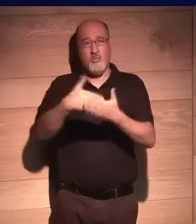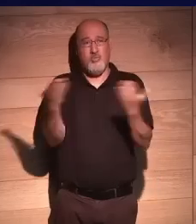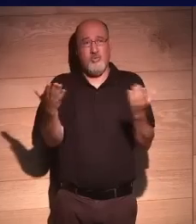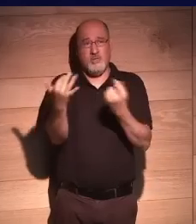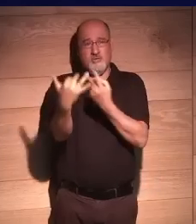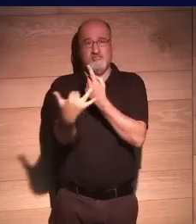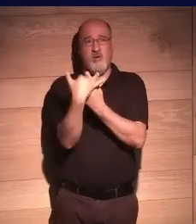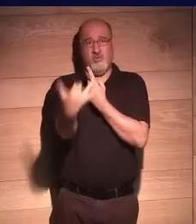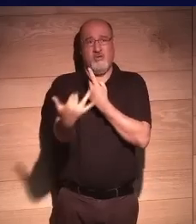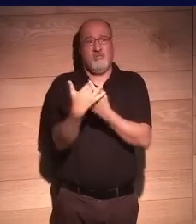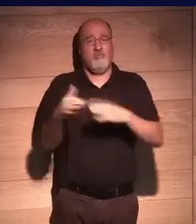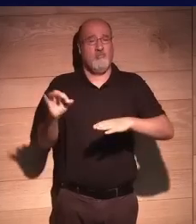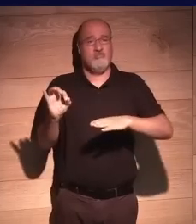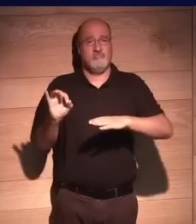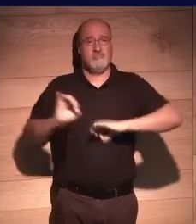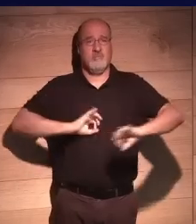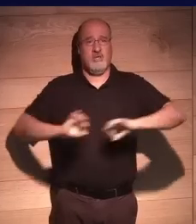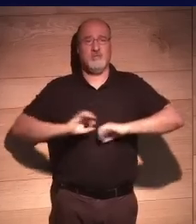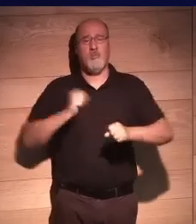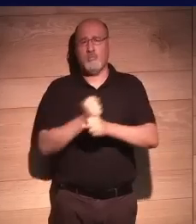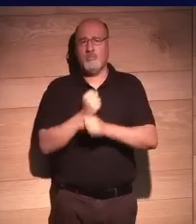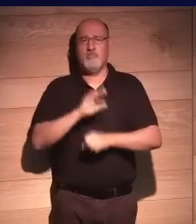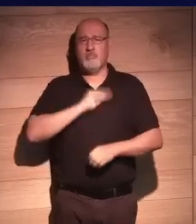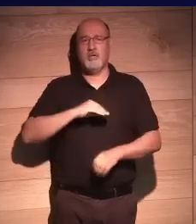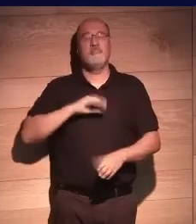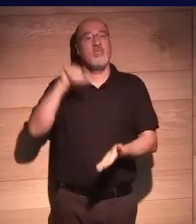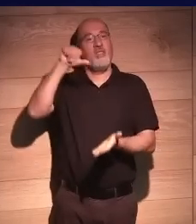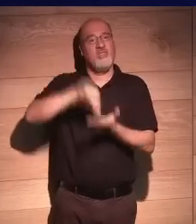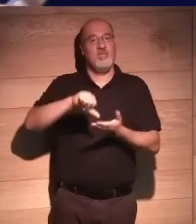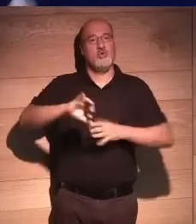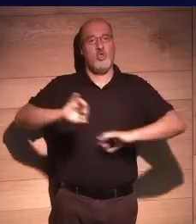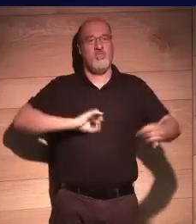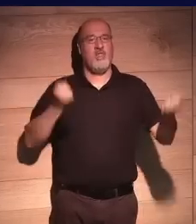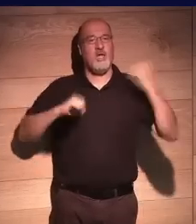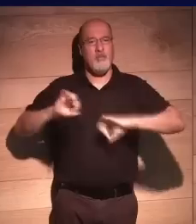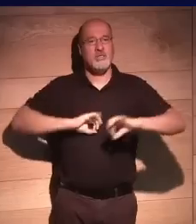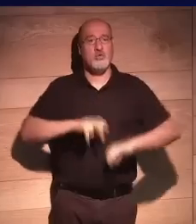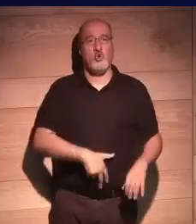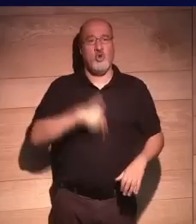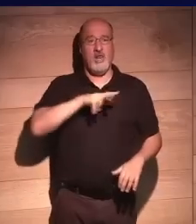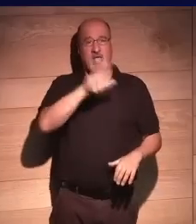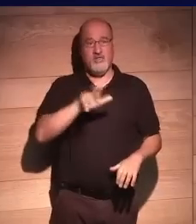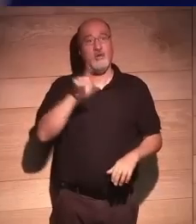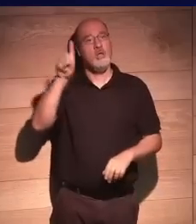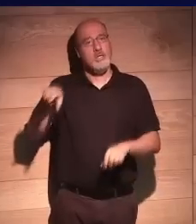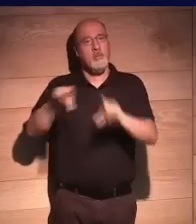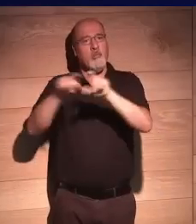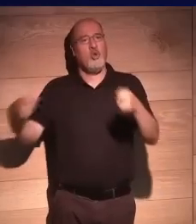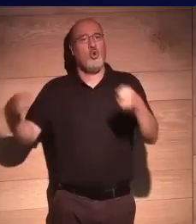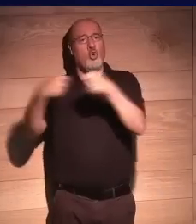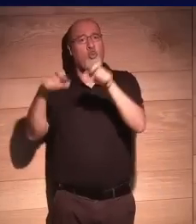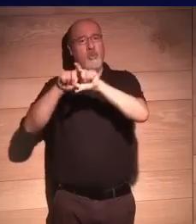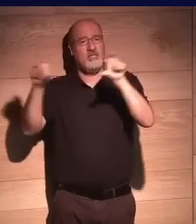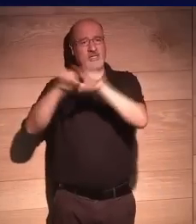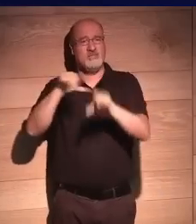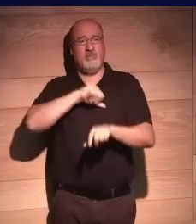y entonces trabajé muchísimo con el Centro Dramático Nacional y con compañías privadas. Todavía en la época